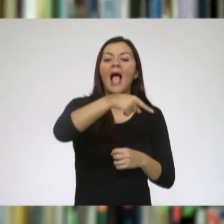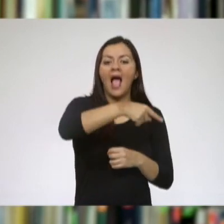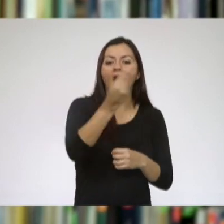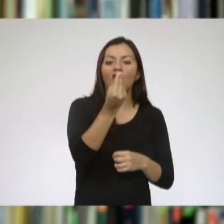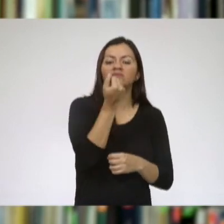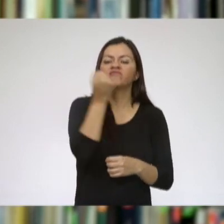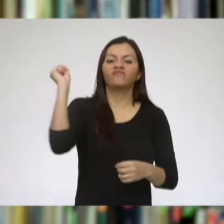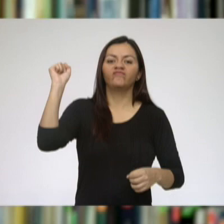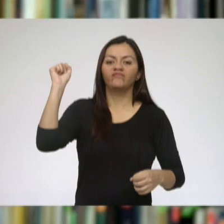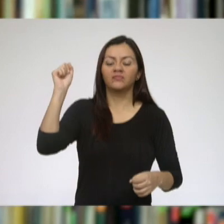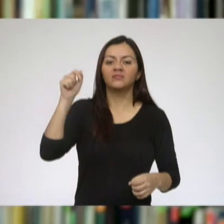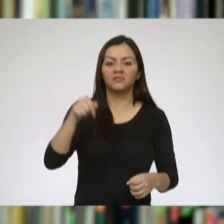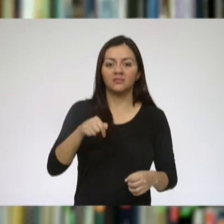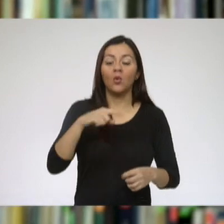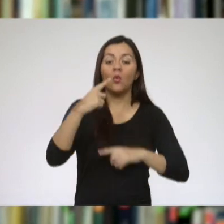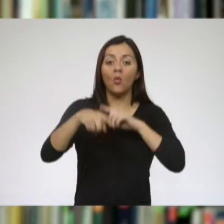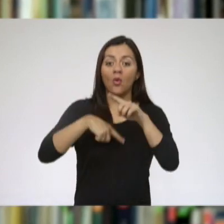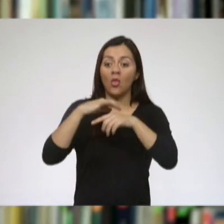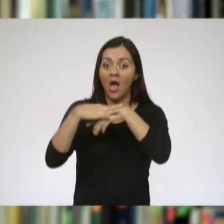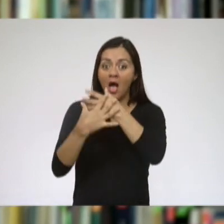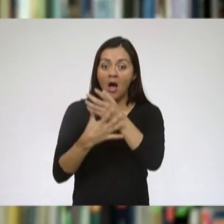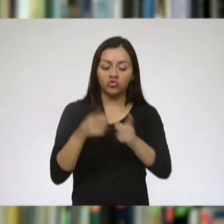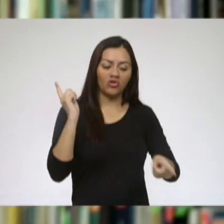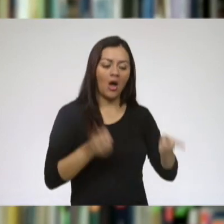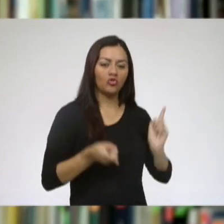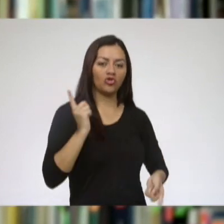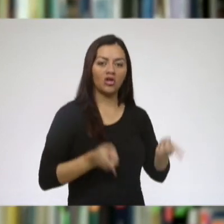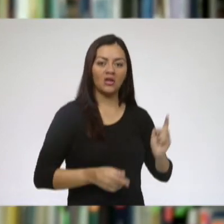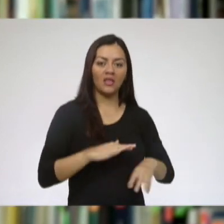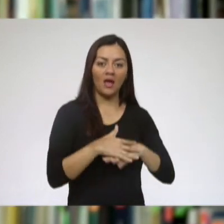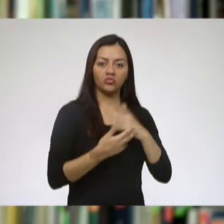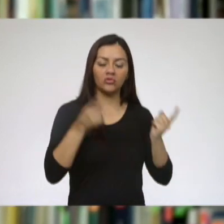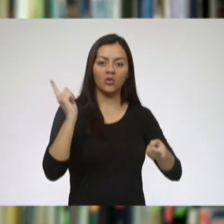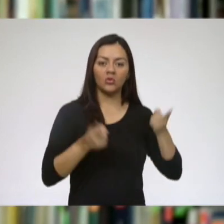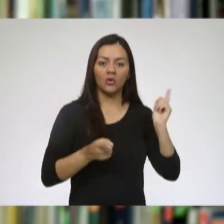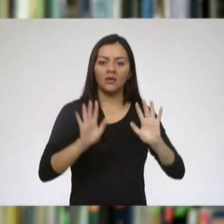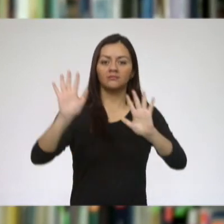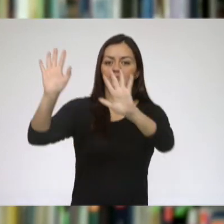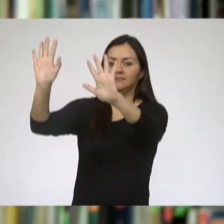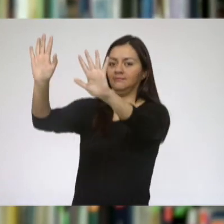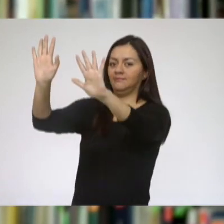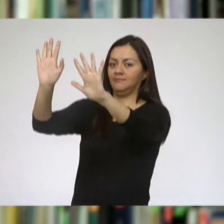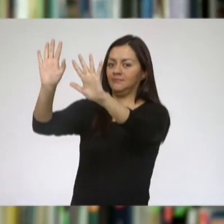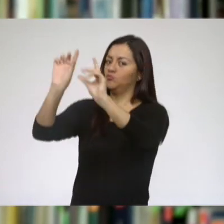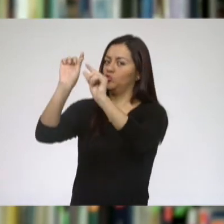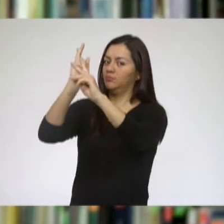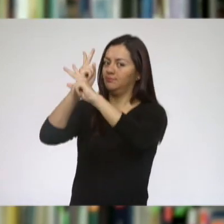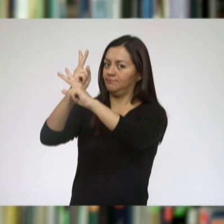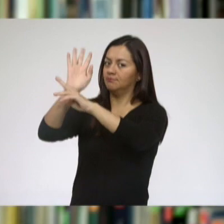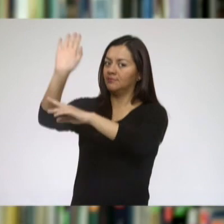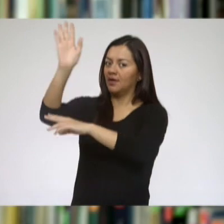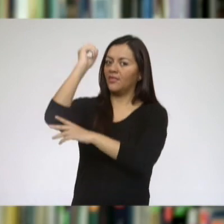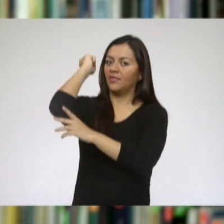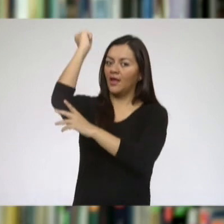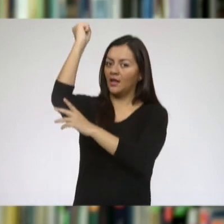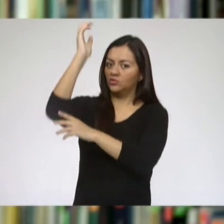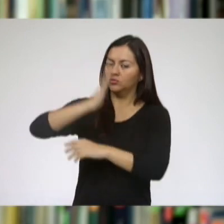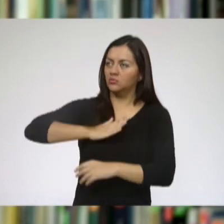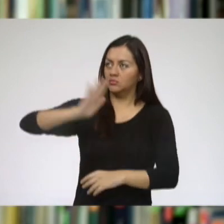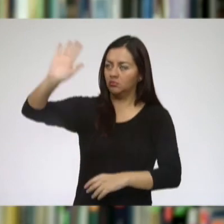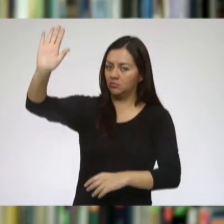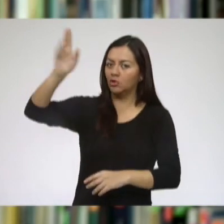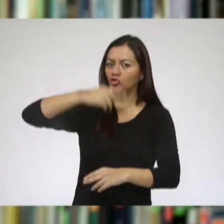justamente existen estos abusos de poder es cuando nosotros debemos activar nuestros derechos. Debemos hacer valer nuestros